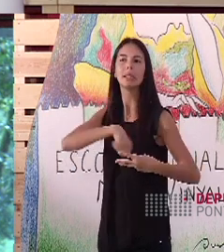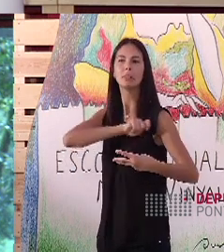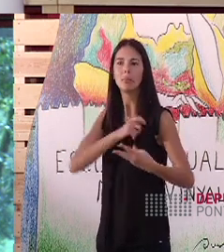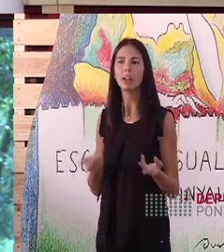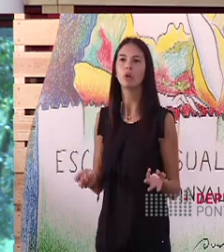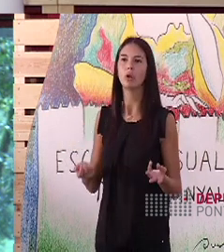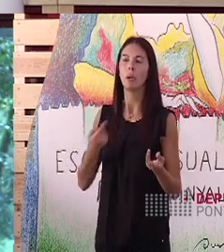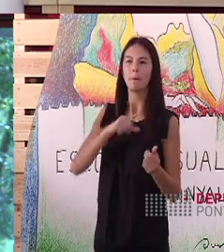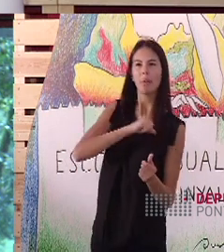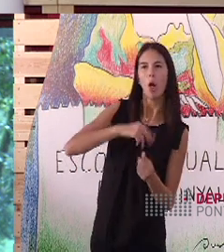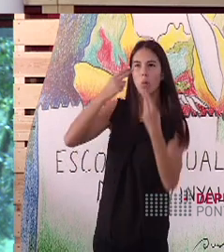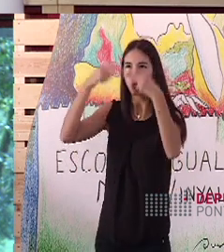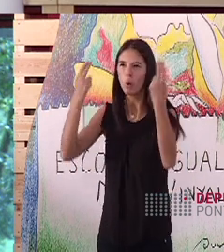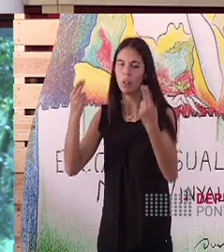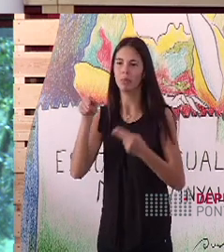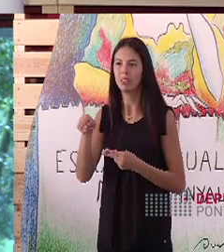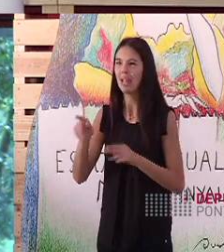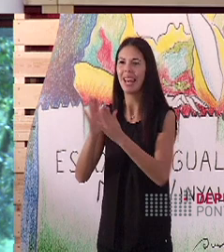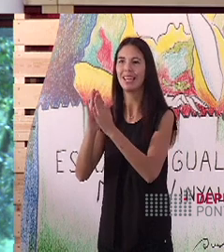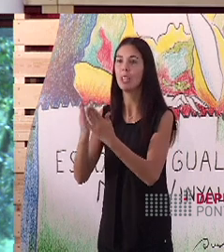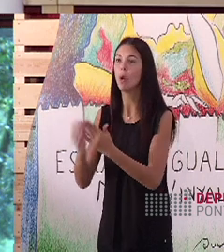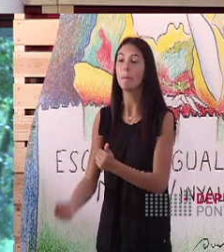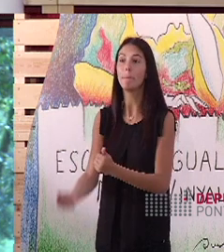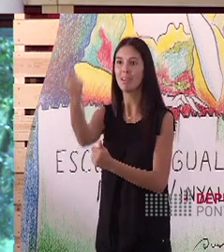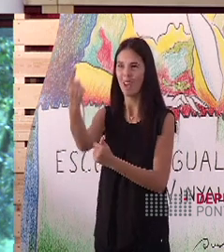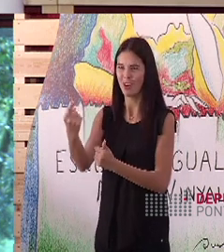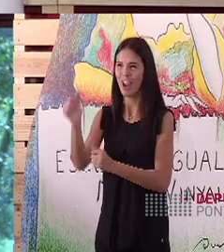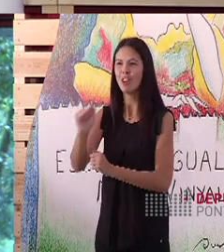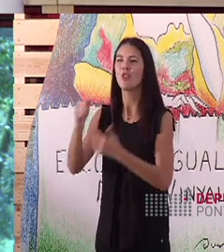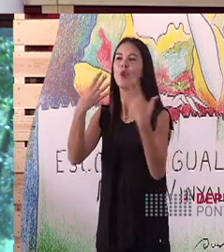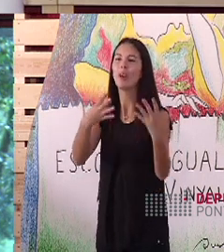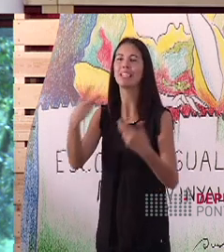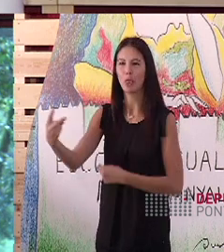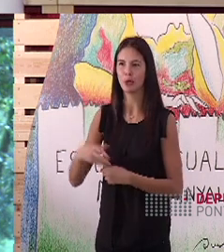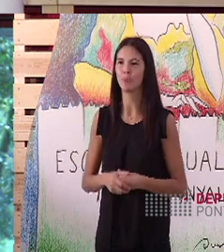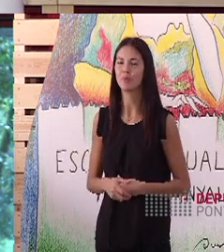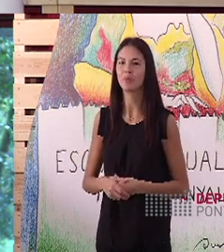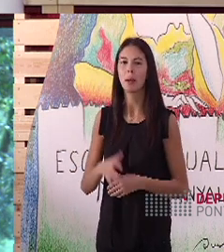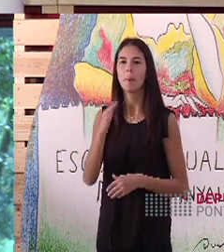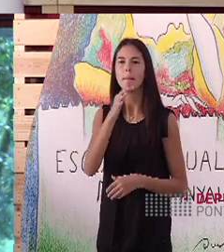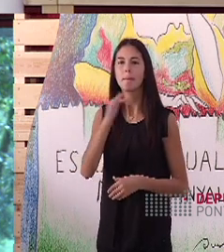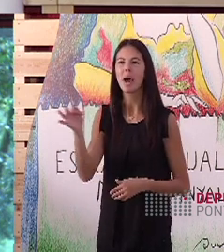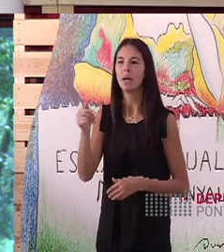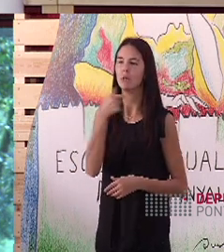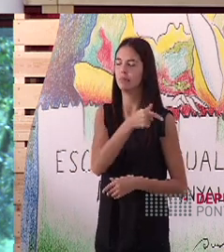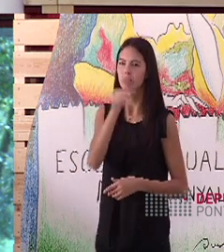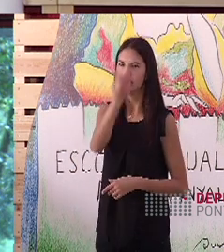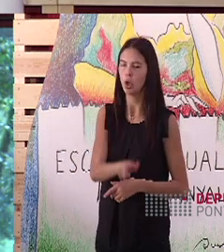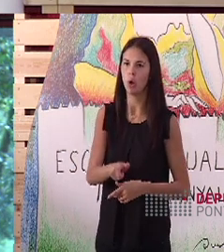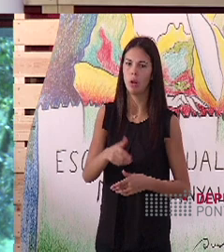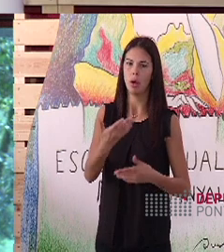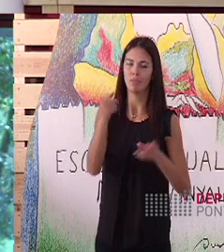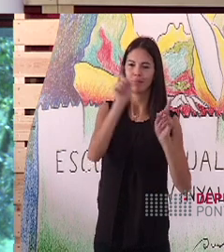lo privado e lo público. Este foi o primeiro no ano 92, como decía. E, ademais desta faceta académica e de